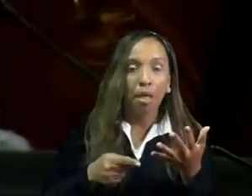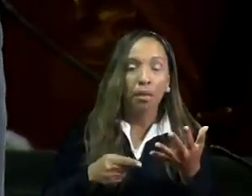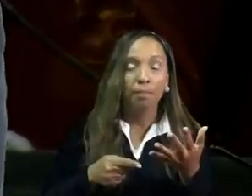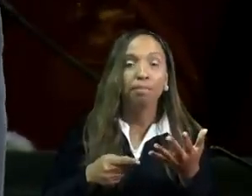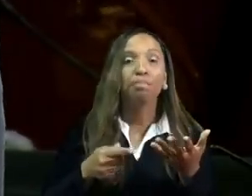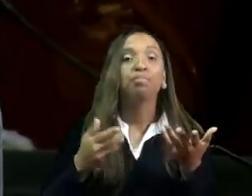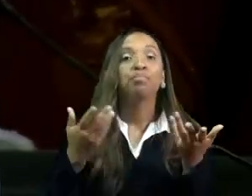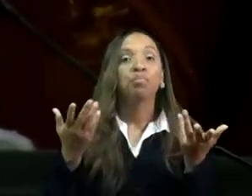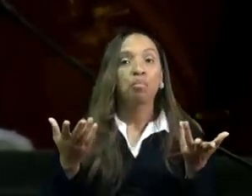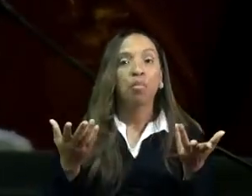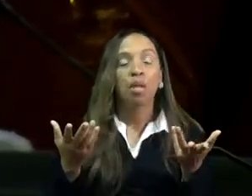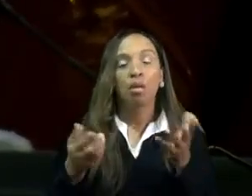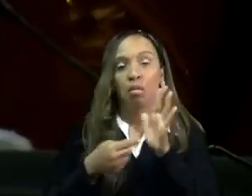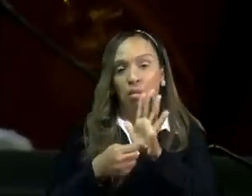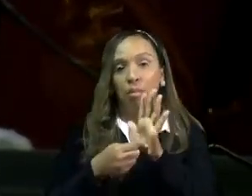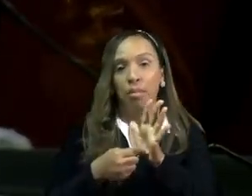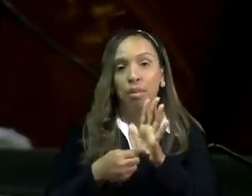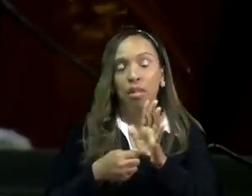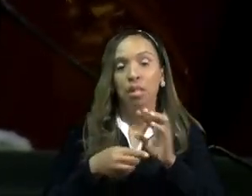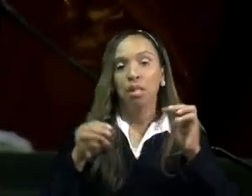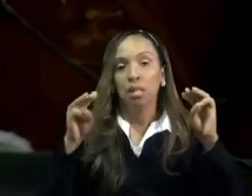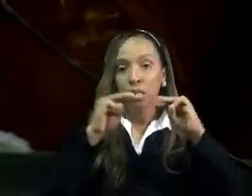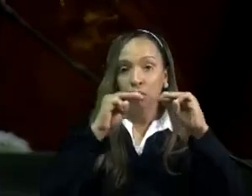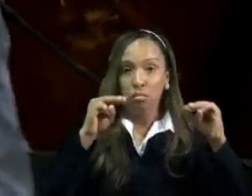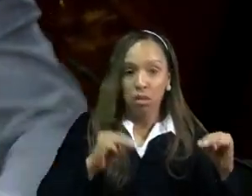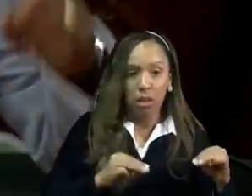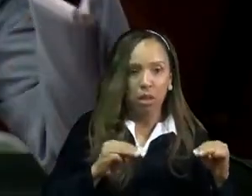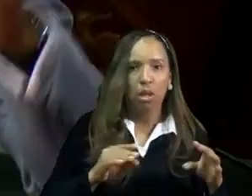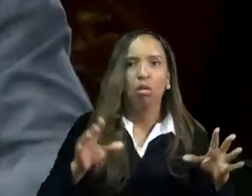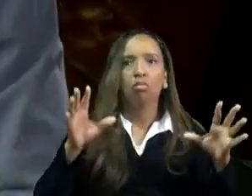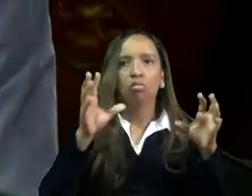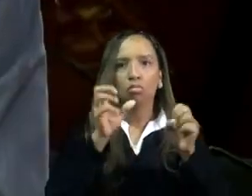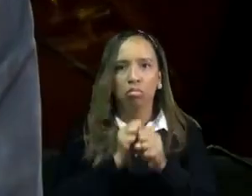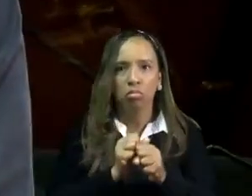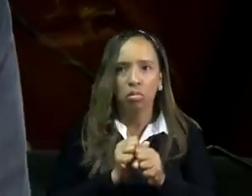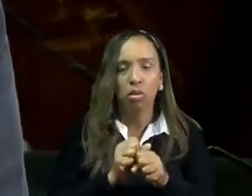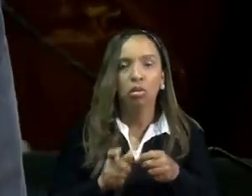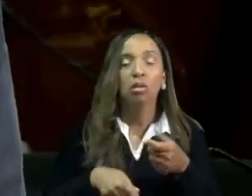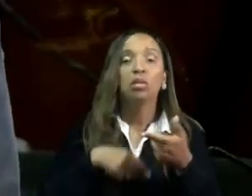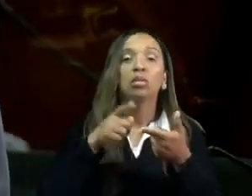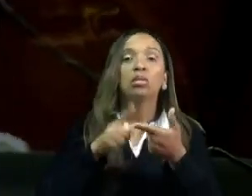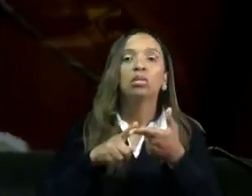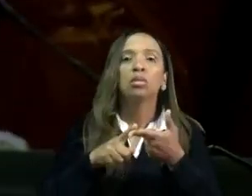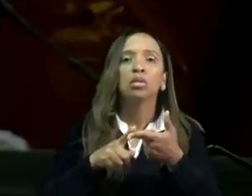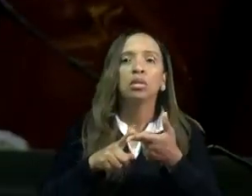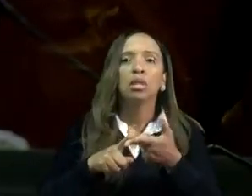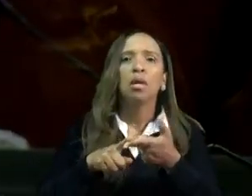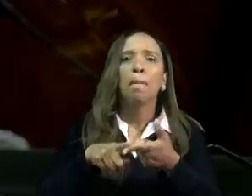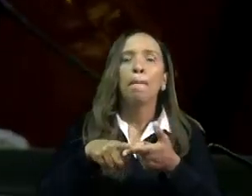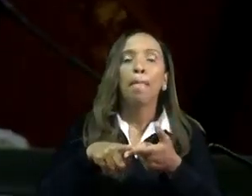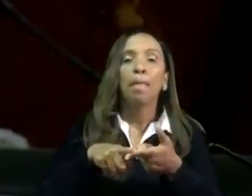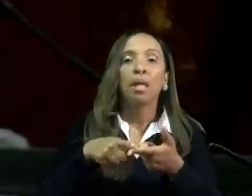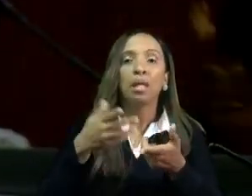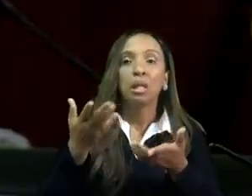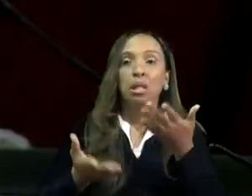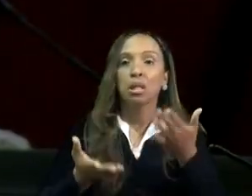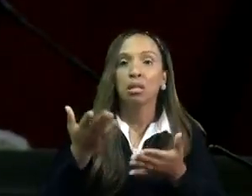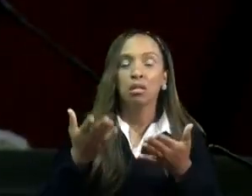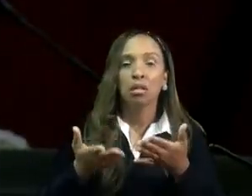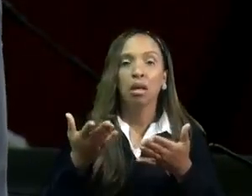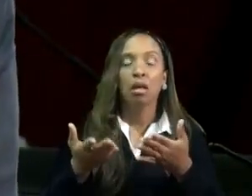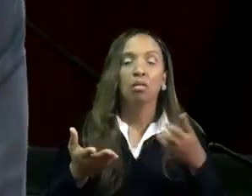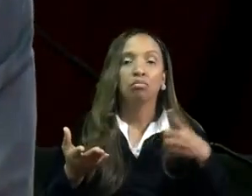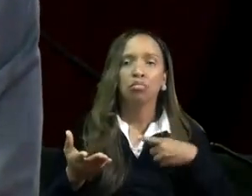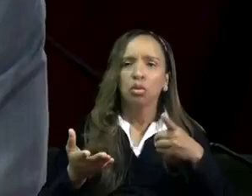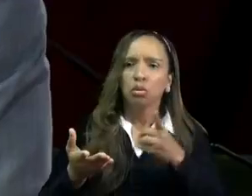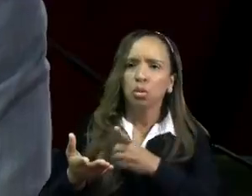ministerio, eficientiza el gasto público y hasta nosotros nos sacrificamos eliminando 20 diputados. De